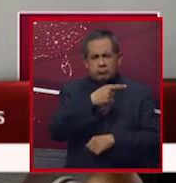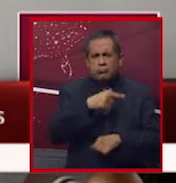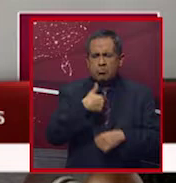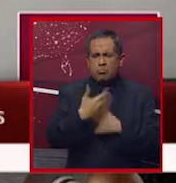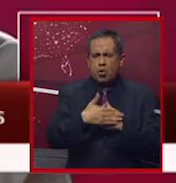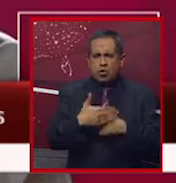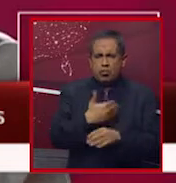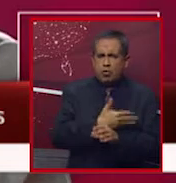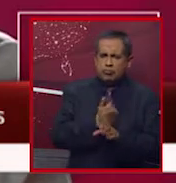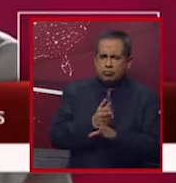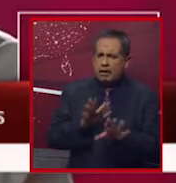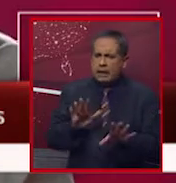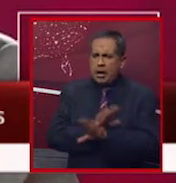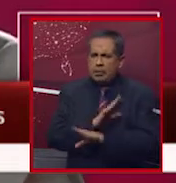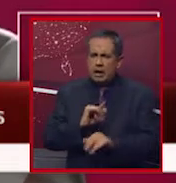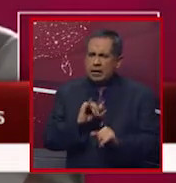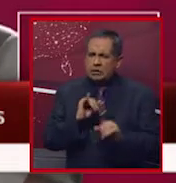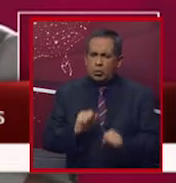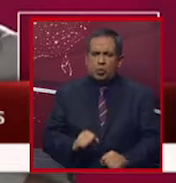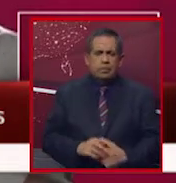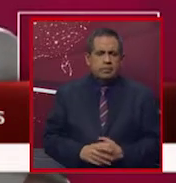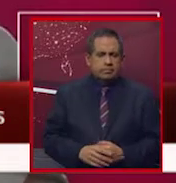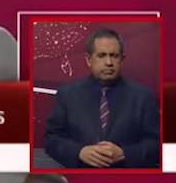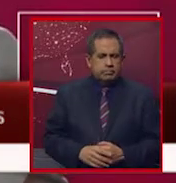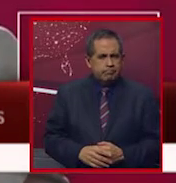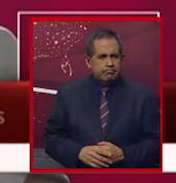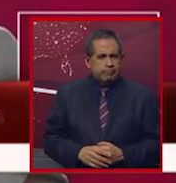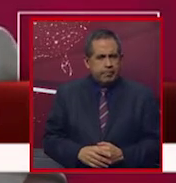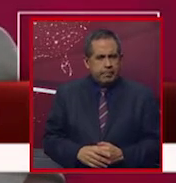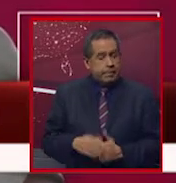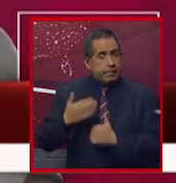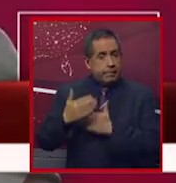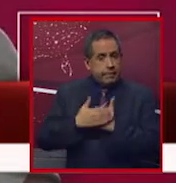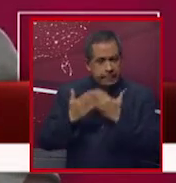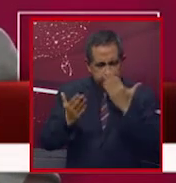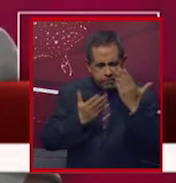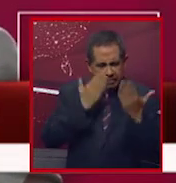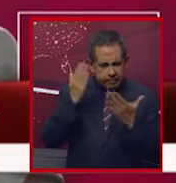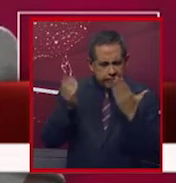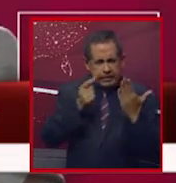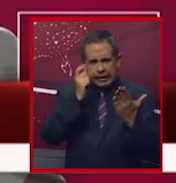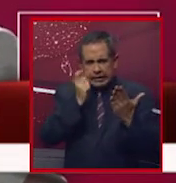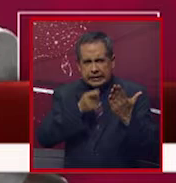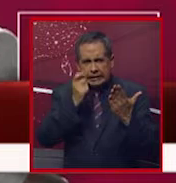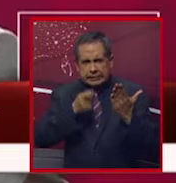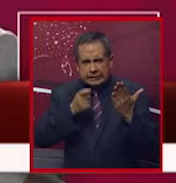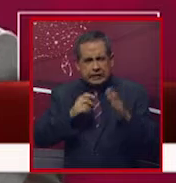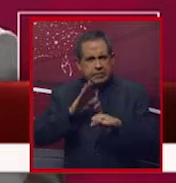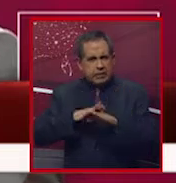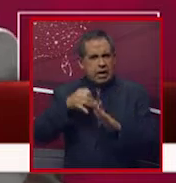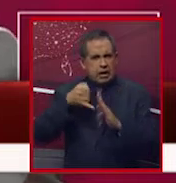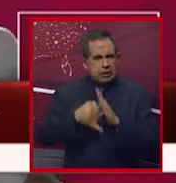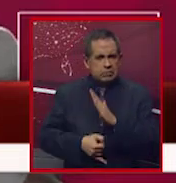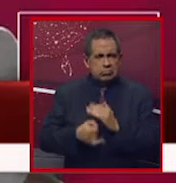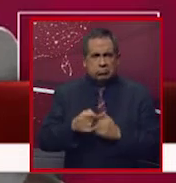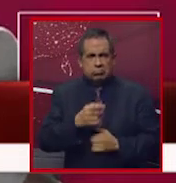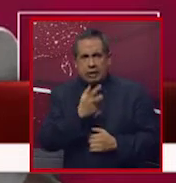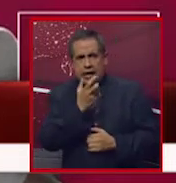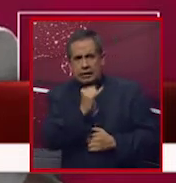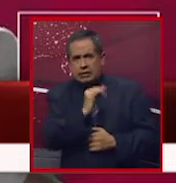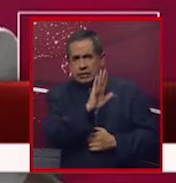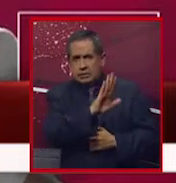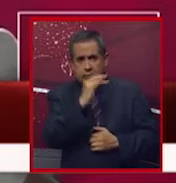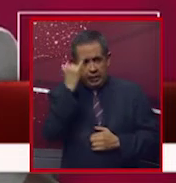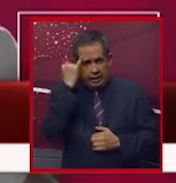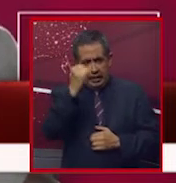rectificación. Se va a analizar más esta postura en el